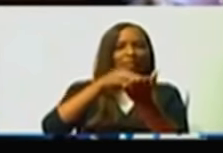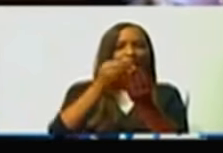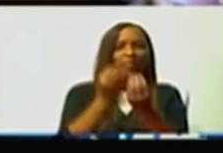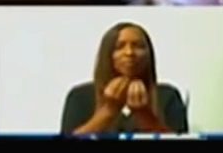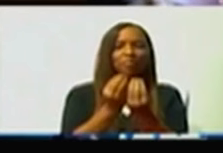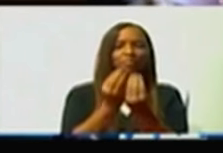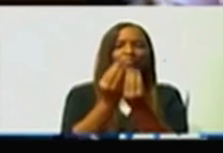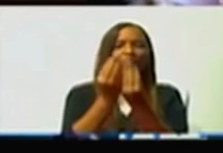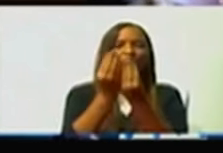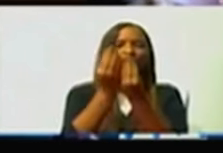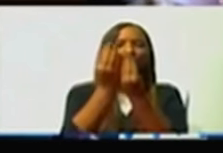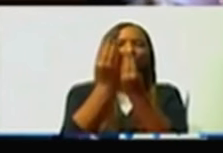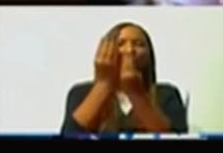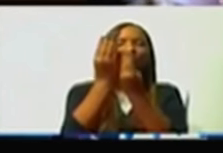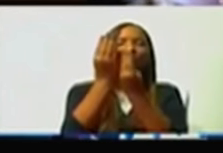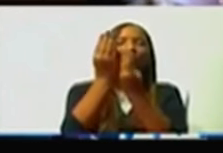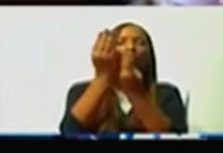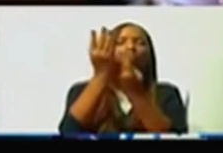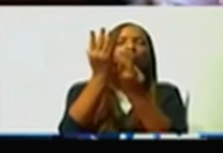en el estado de preñé,